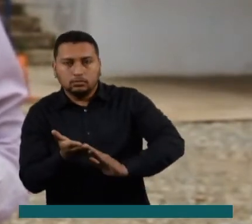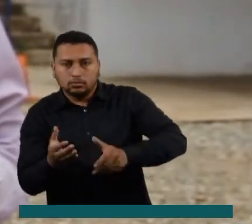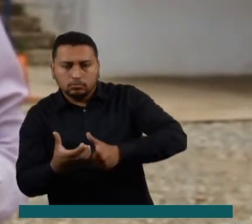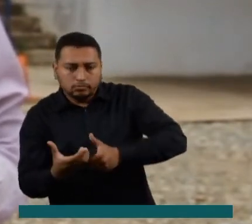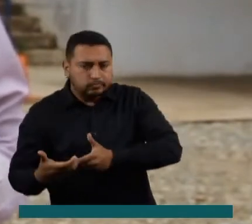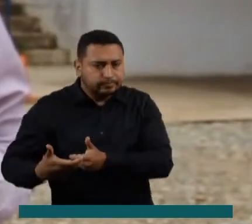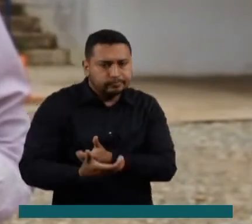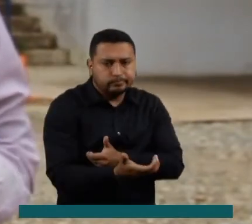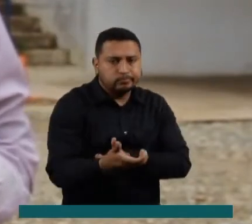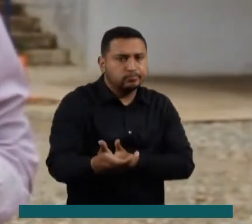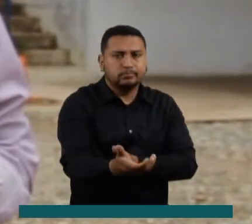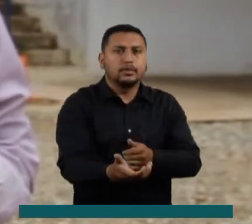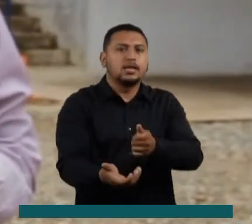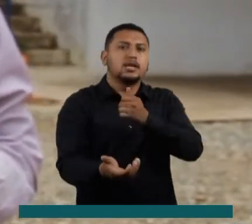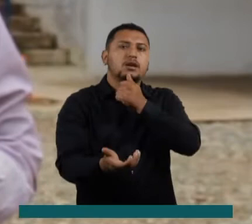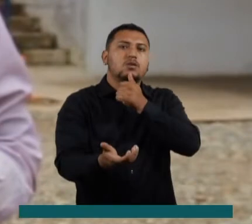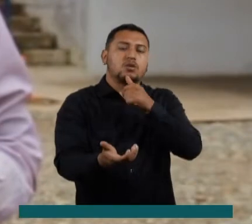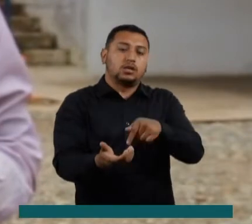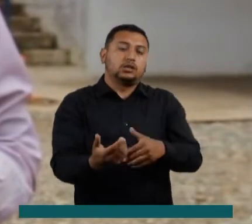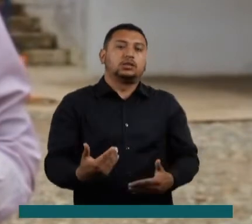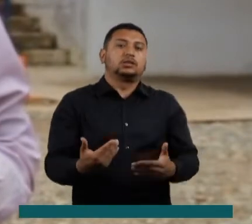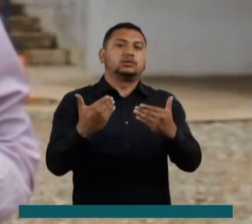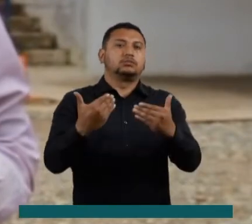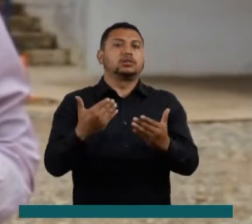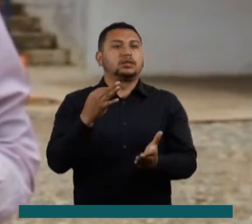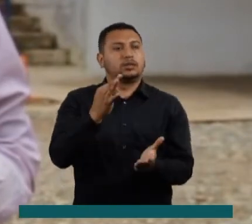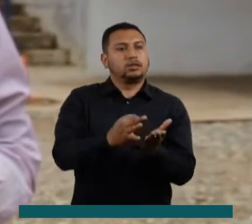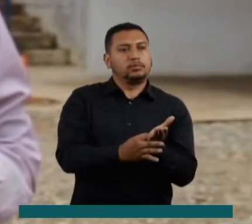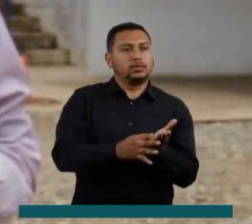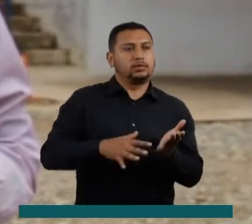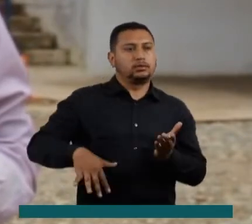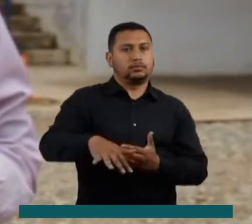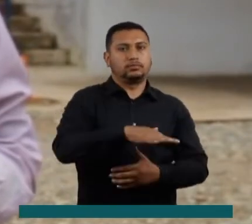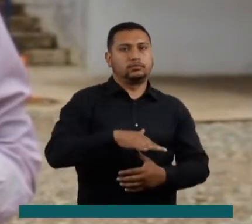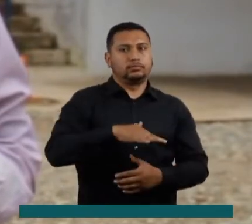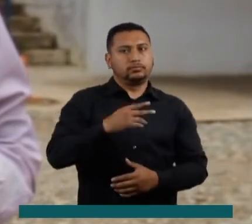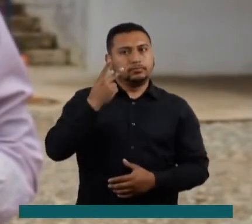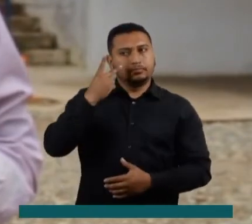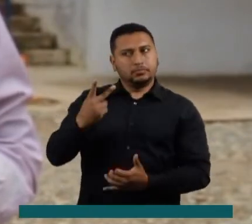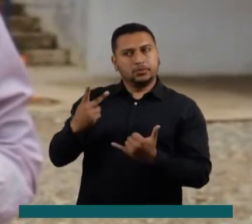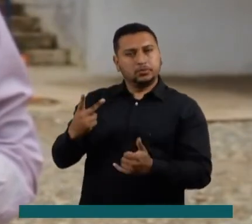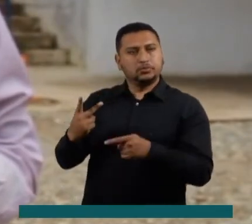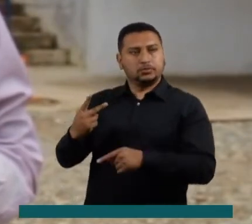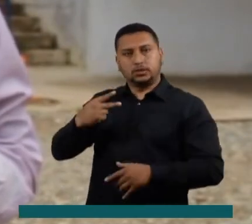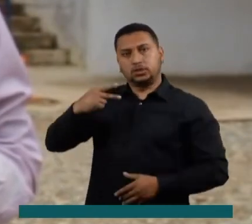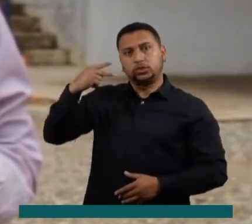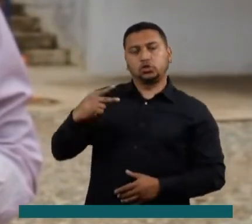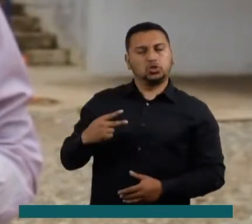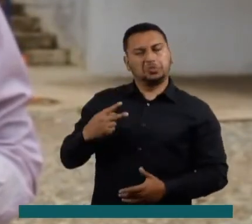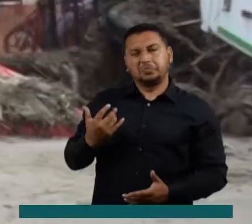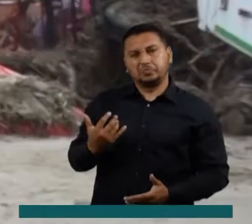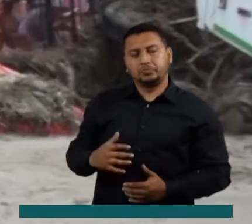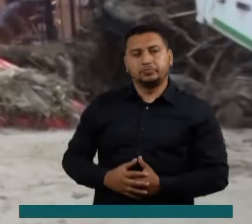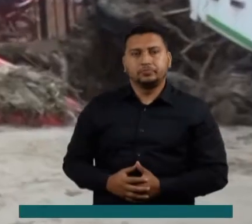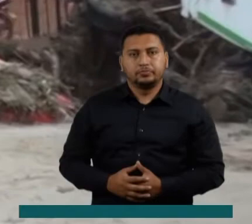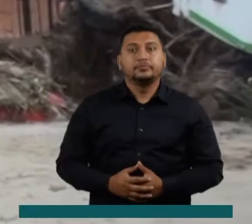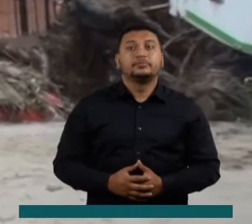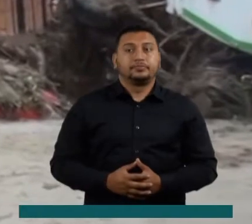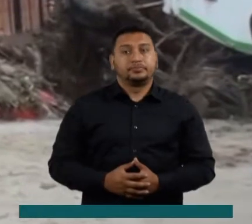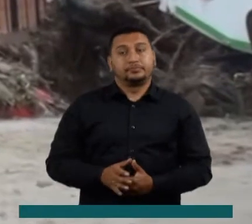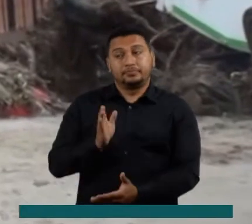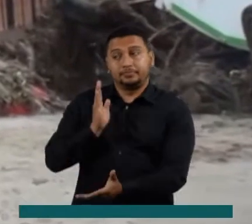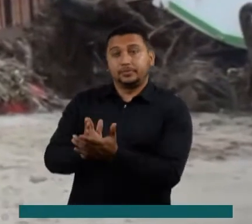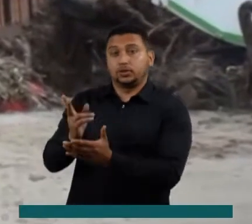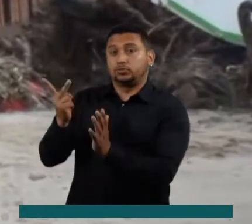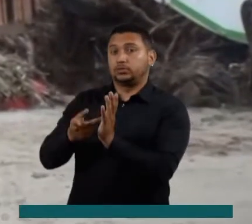de la construcción de la línea alterna que dará abastecimiento a la capital de los putumayenses. Veamos la siguiente historia. Después